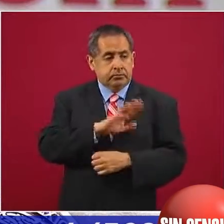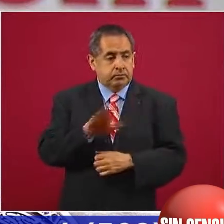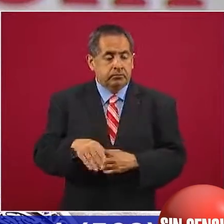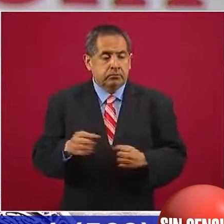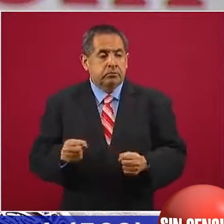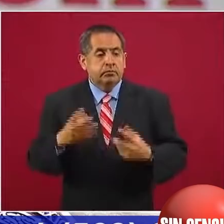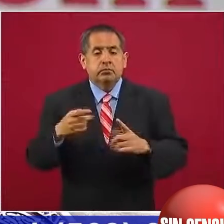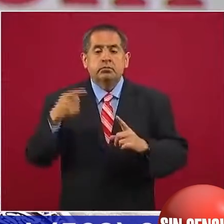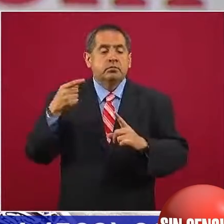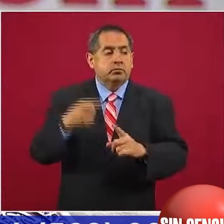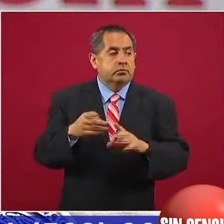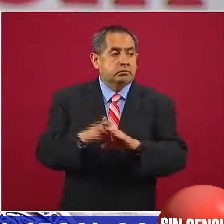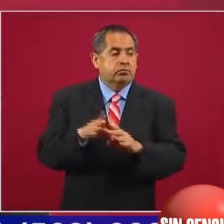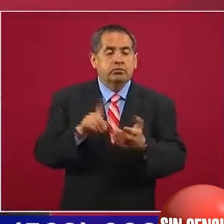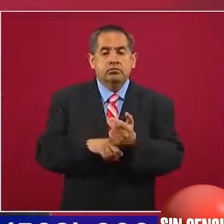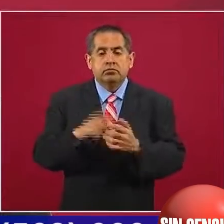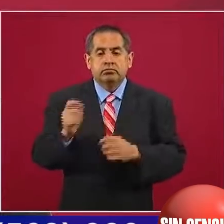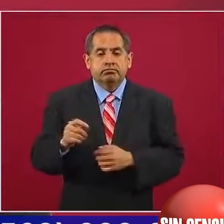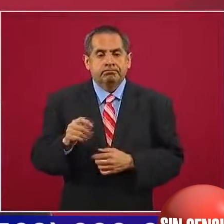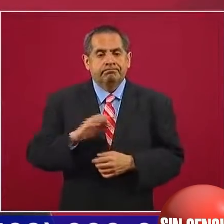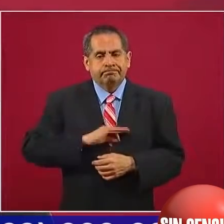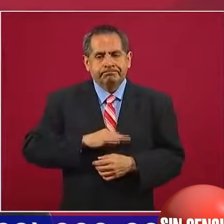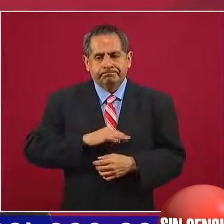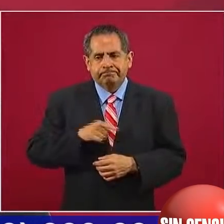componente directo causado por el virus.